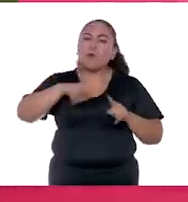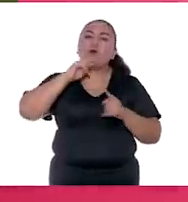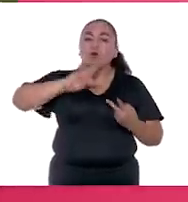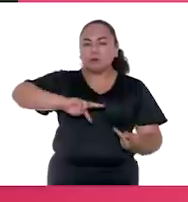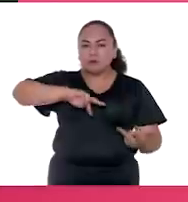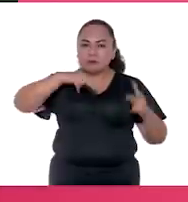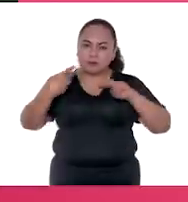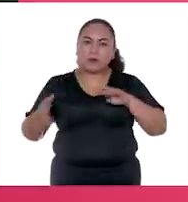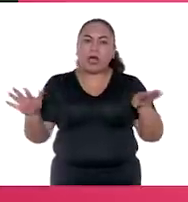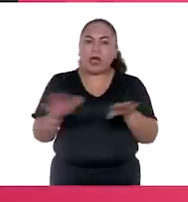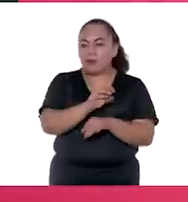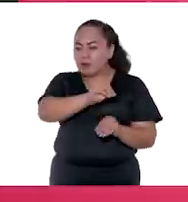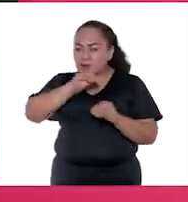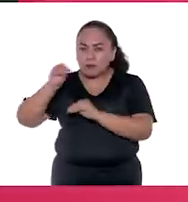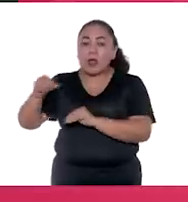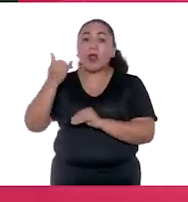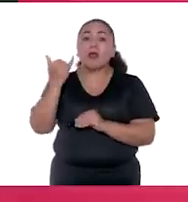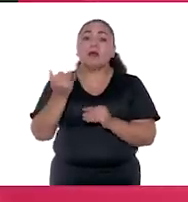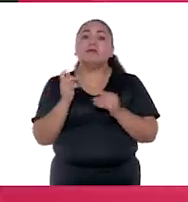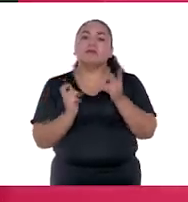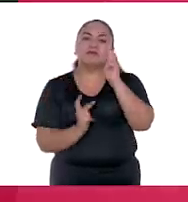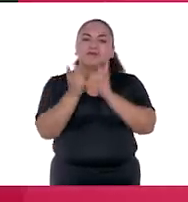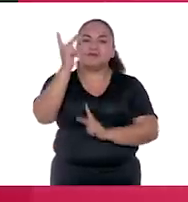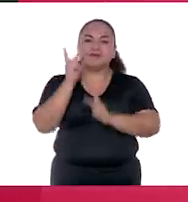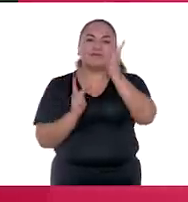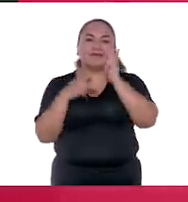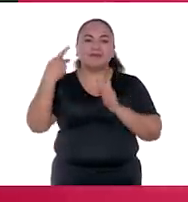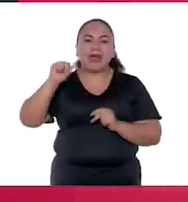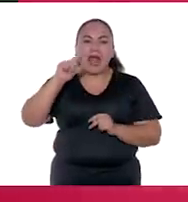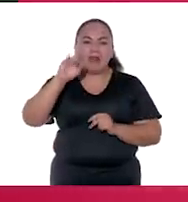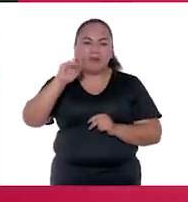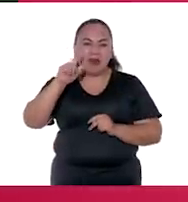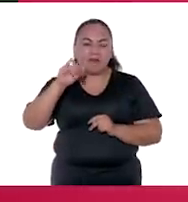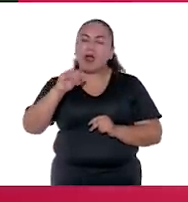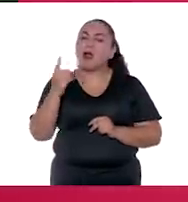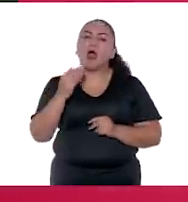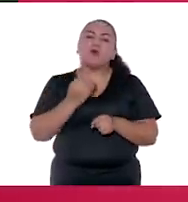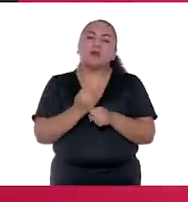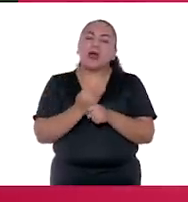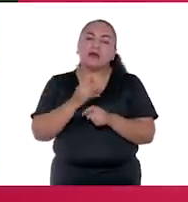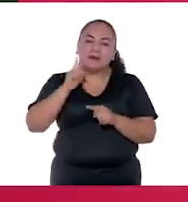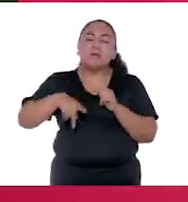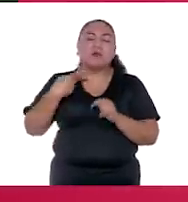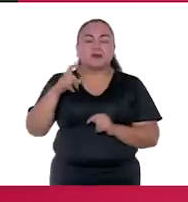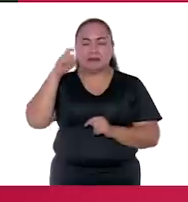alfalfa. El camino no es fácil, pero ya hay algunos ejemplos.